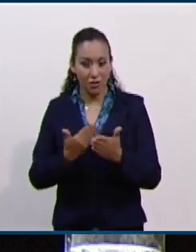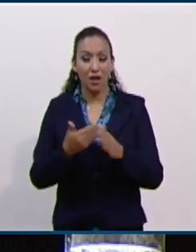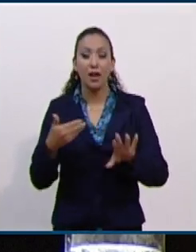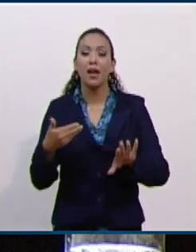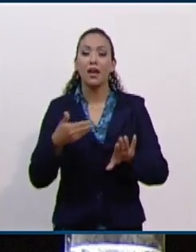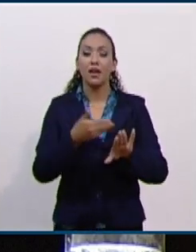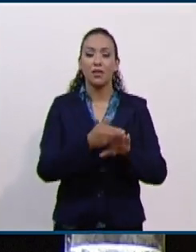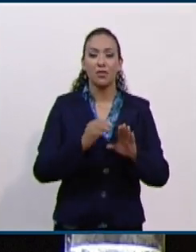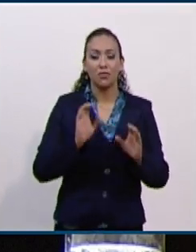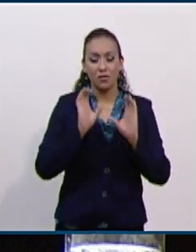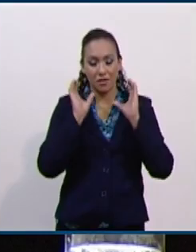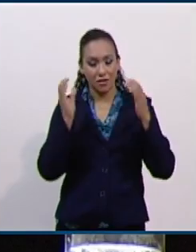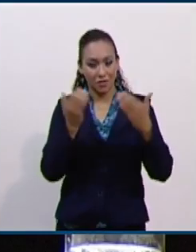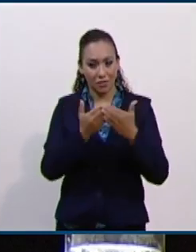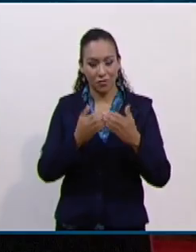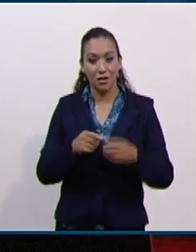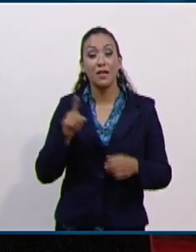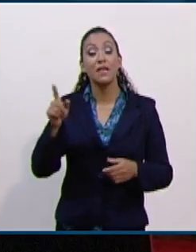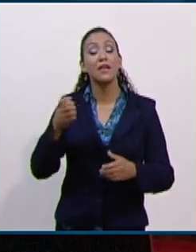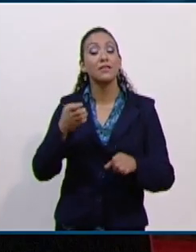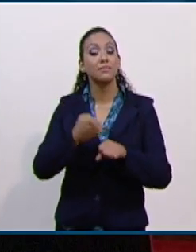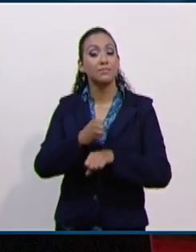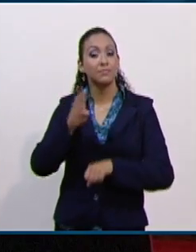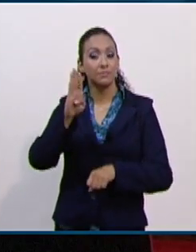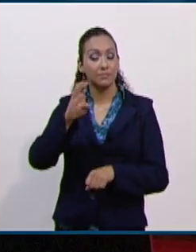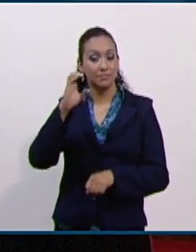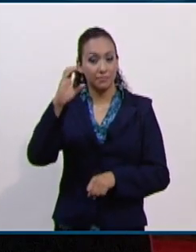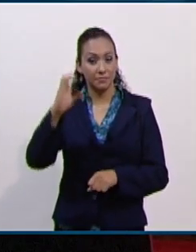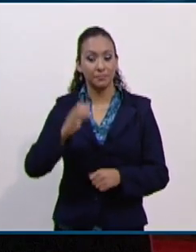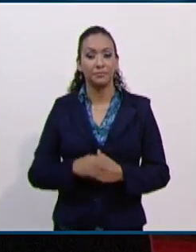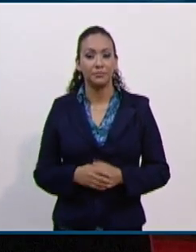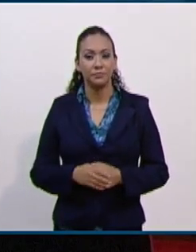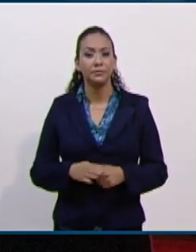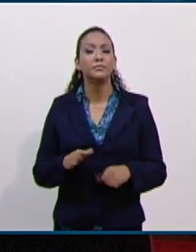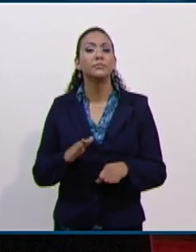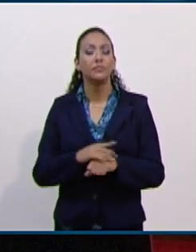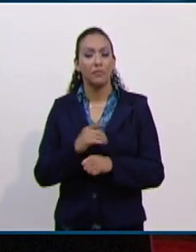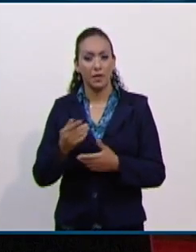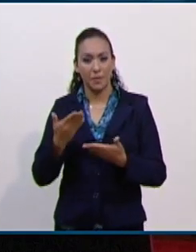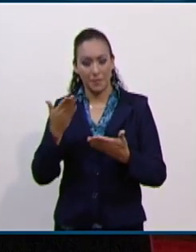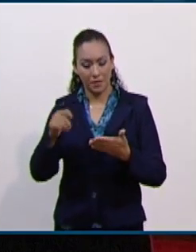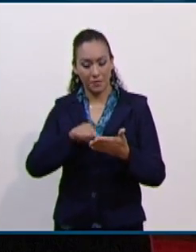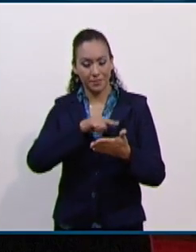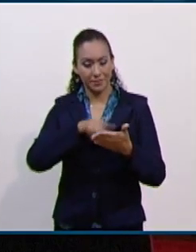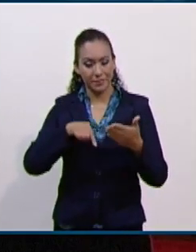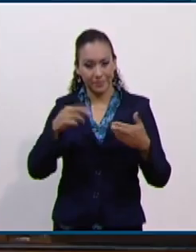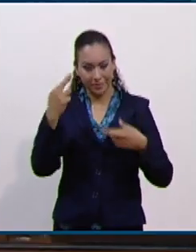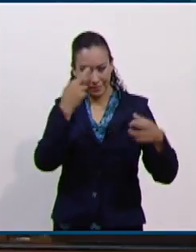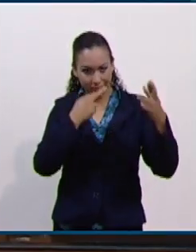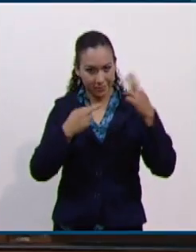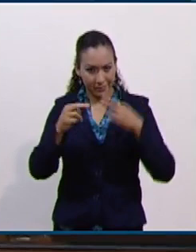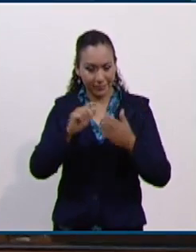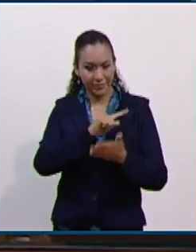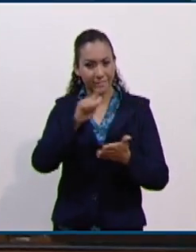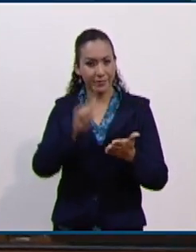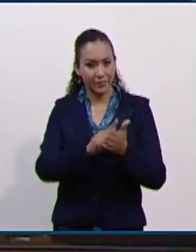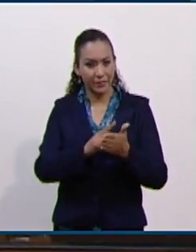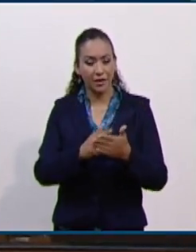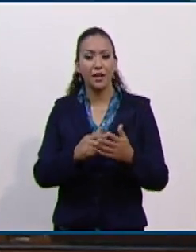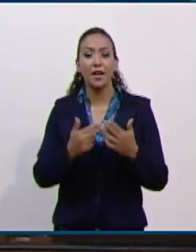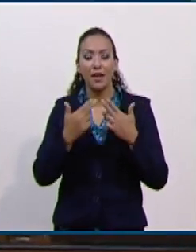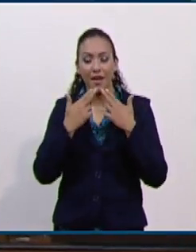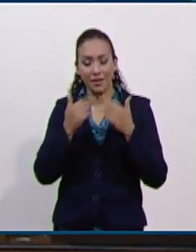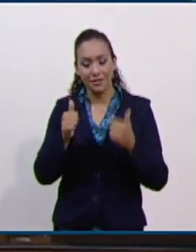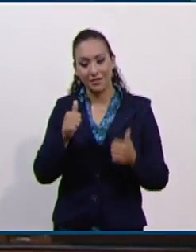Ejecutivo y del Congreso, ambos del Estado de Baja California, por la que demandó la invalidez de diversas disposiciones de la Ley de Hacienda